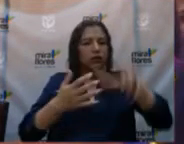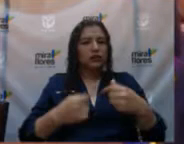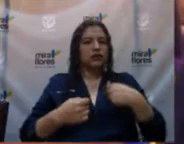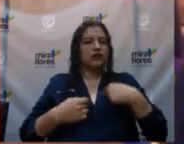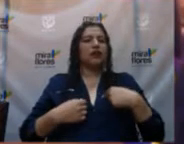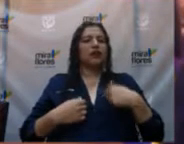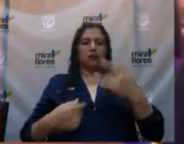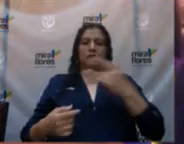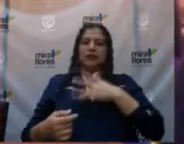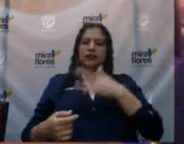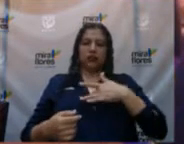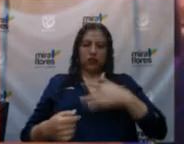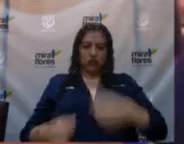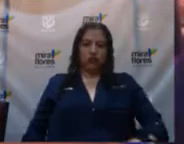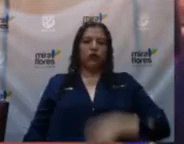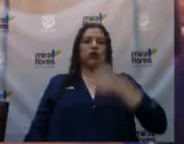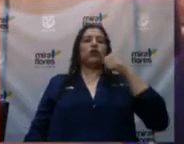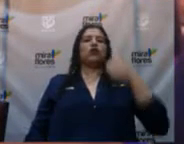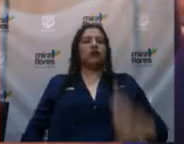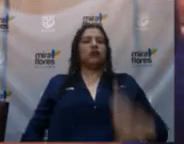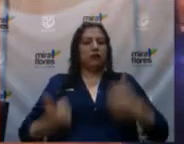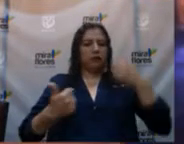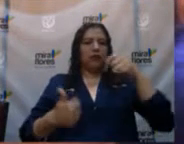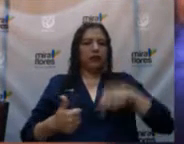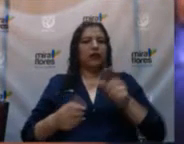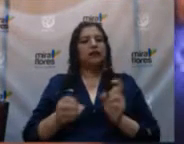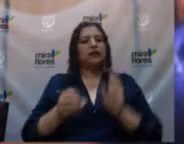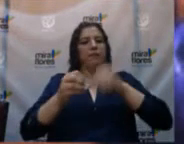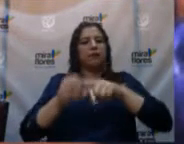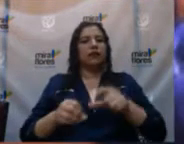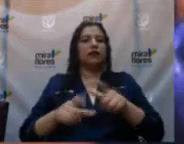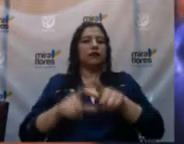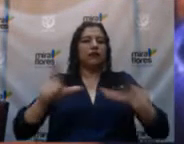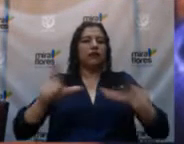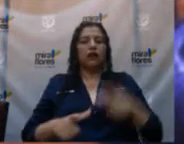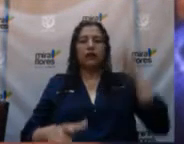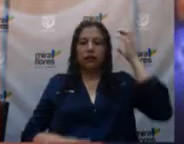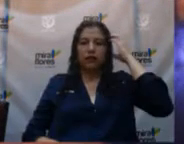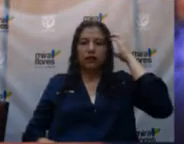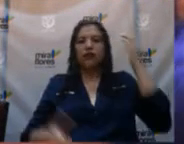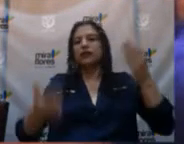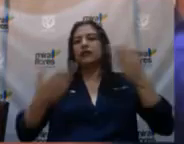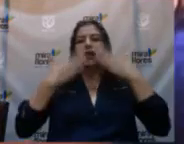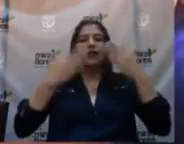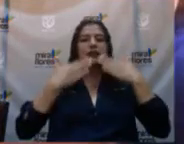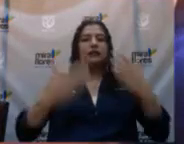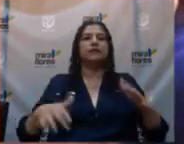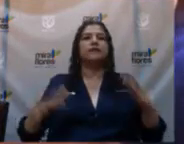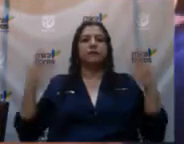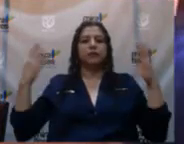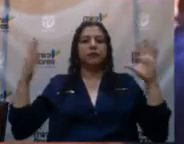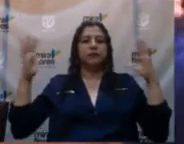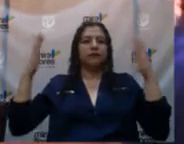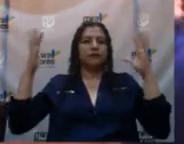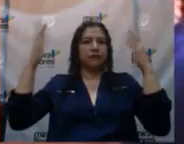muy orgullosa de vivir y ser parte de esta linda comunidad. Gracias.